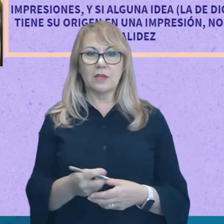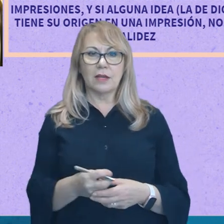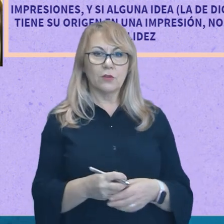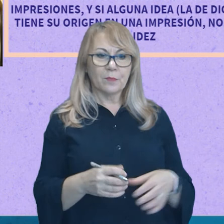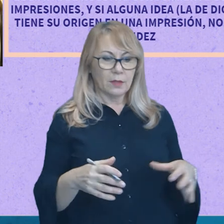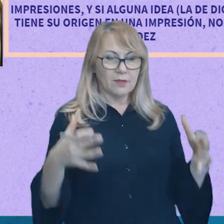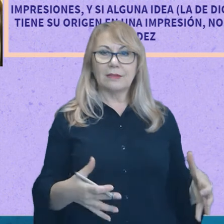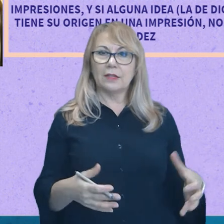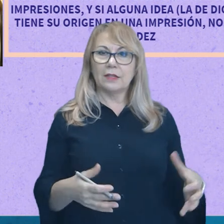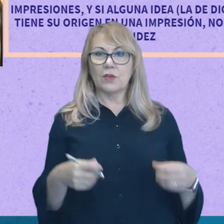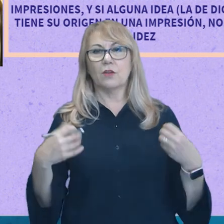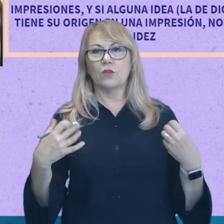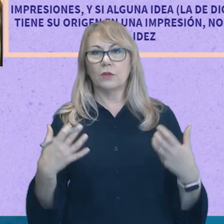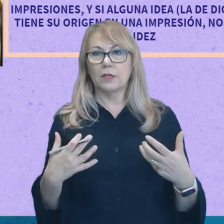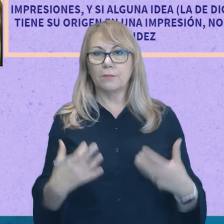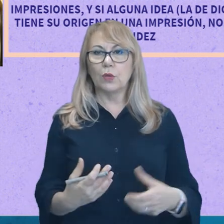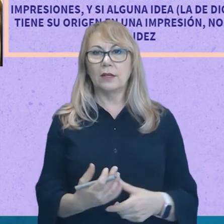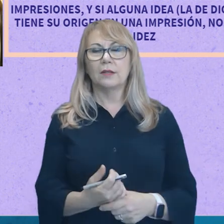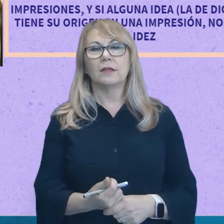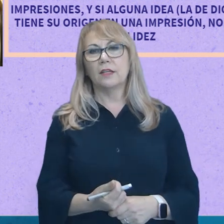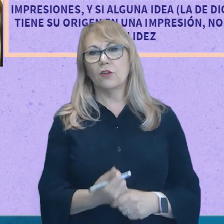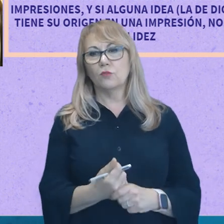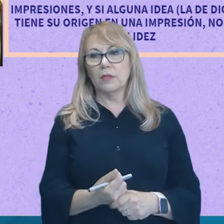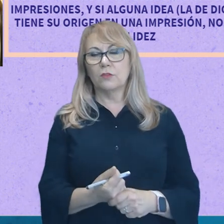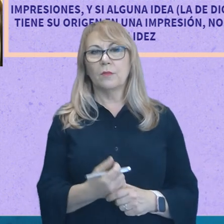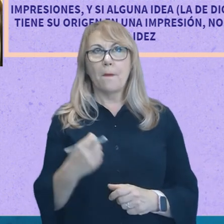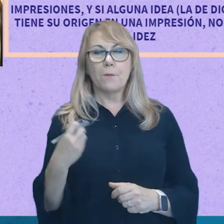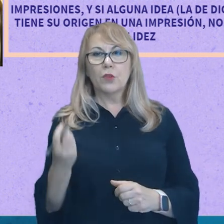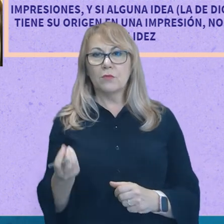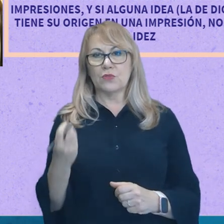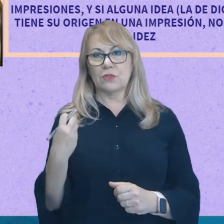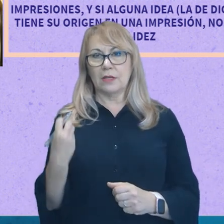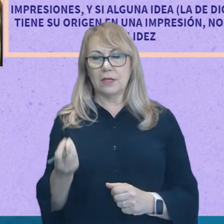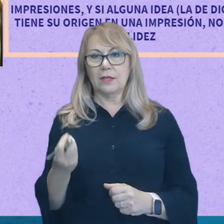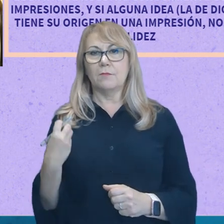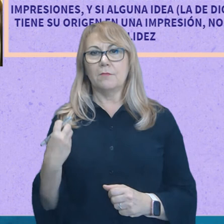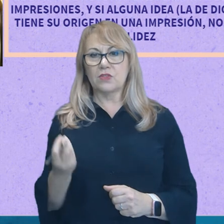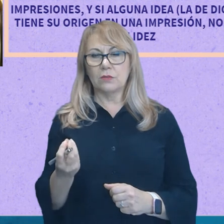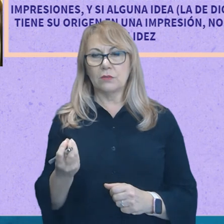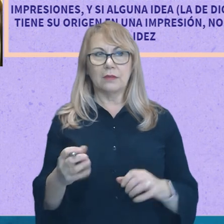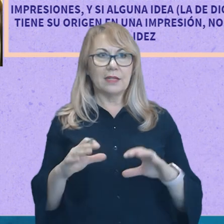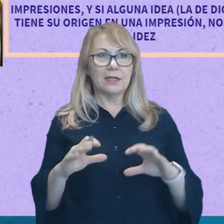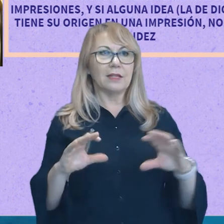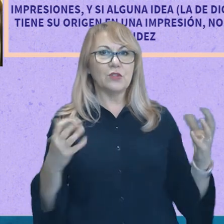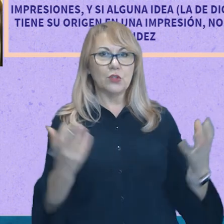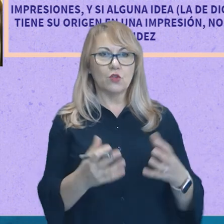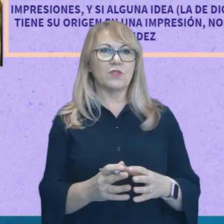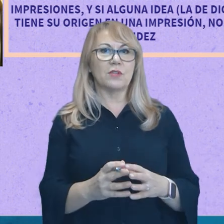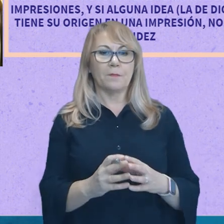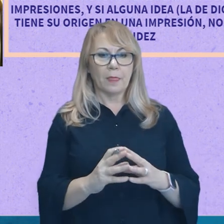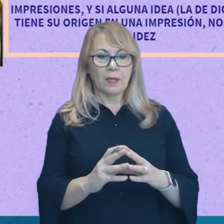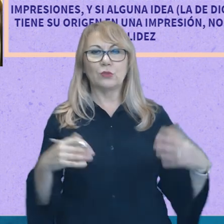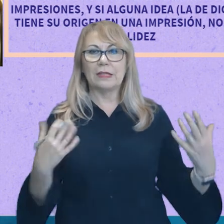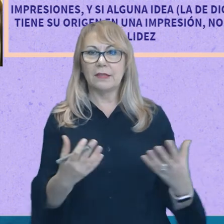definición, es algo instantáneo, es algo dual y en ningún momento podemos tener impresión del yo